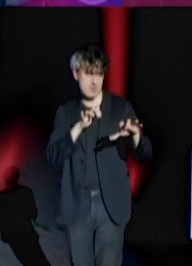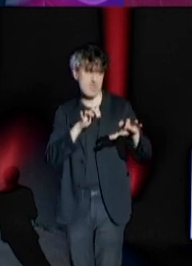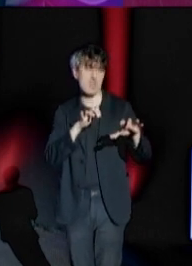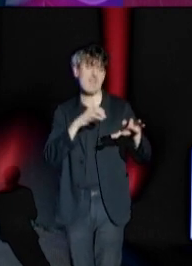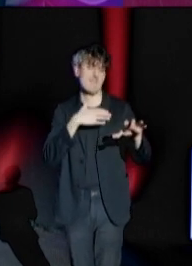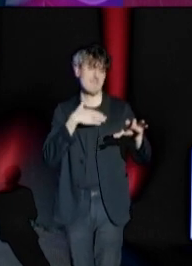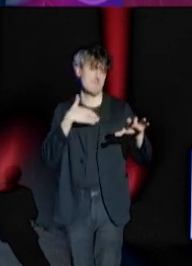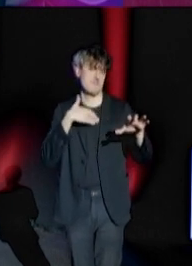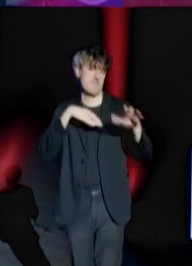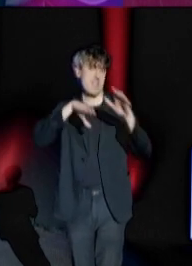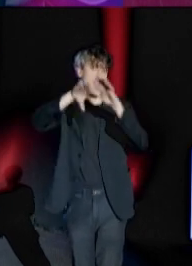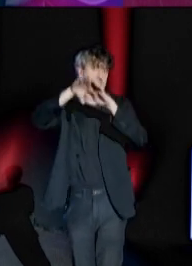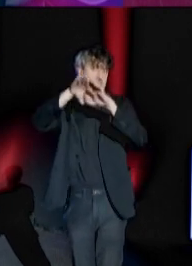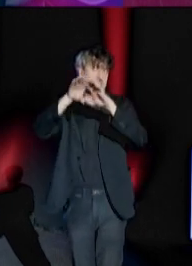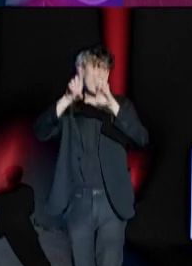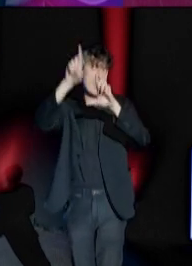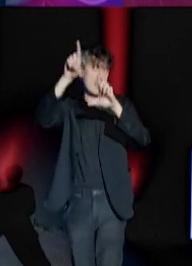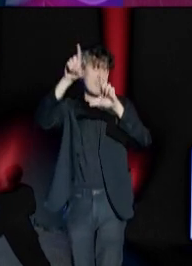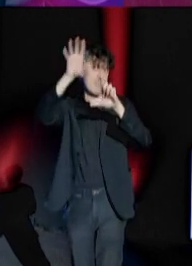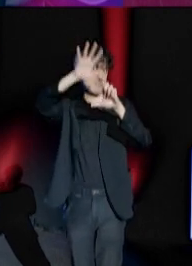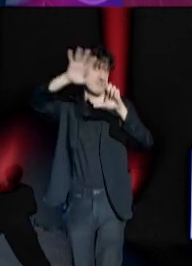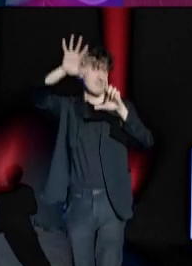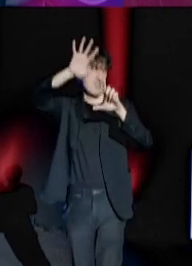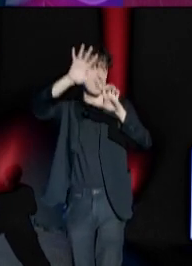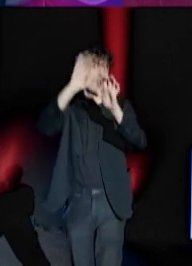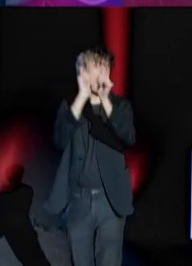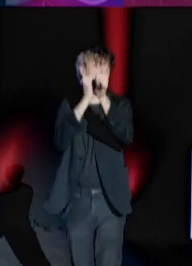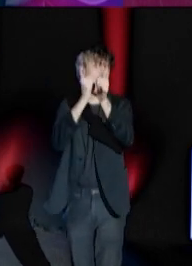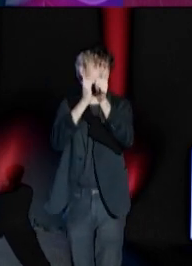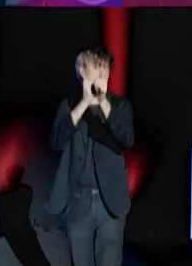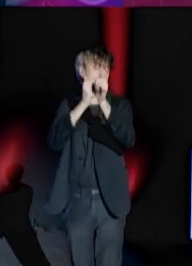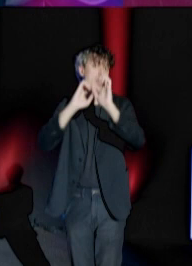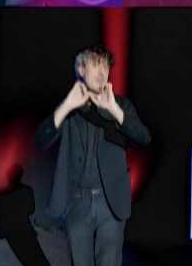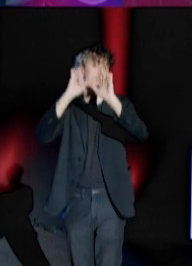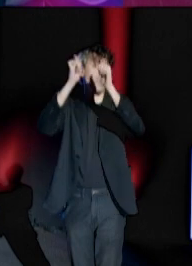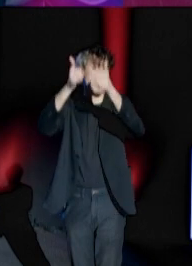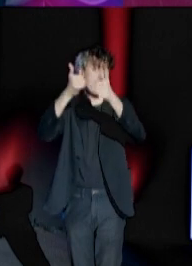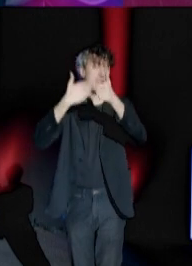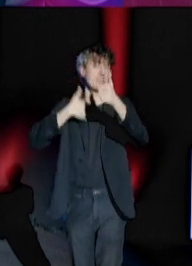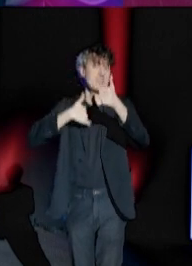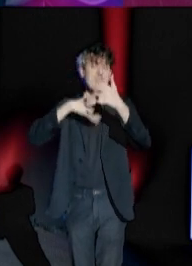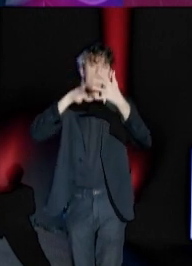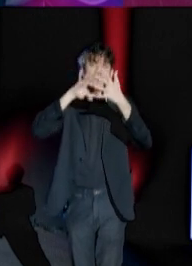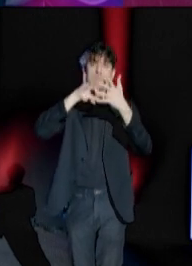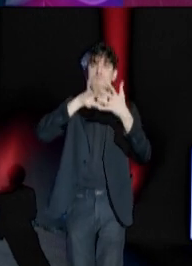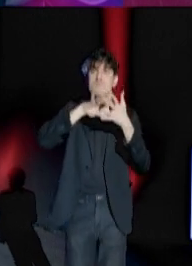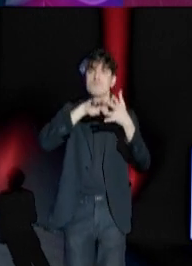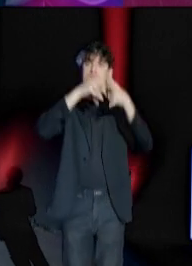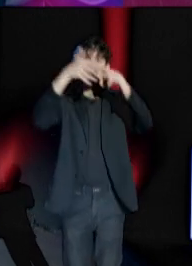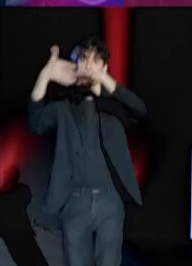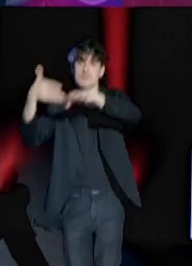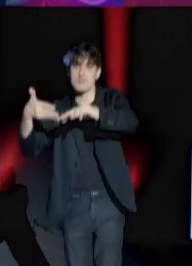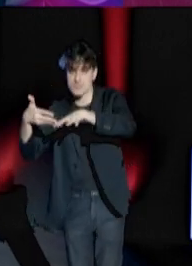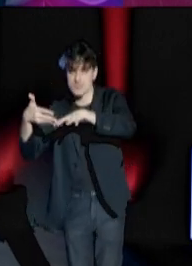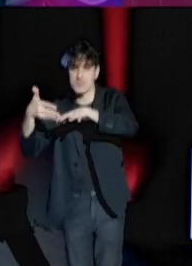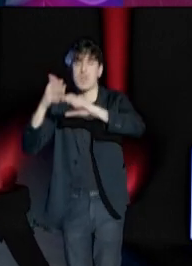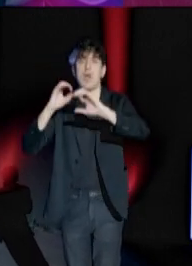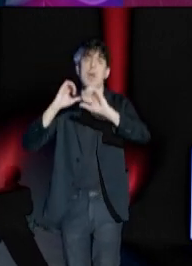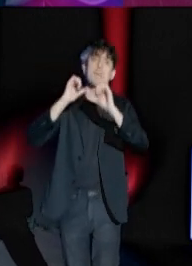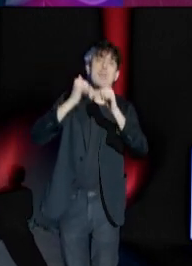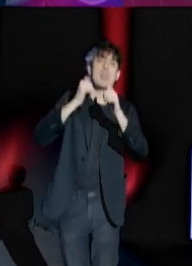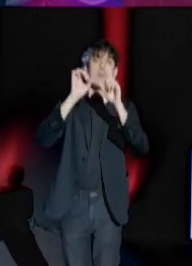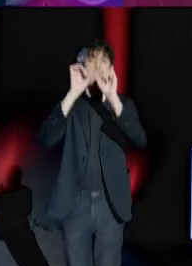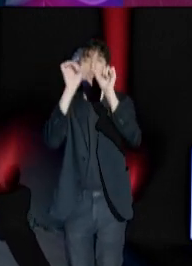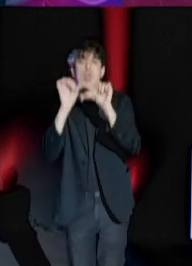derecha arriba la mayoría empiezan a desarrollar copilot empiezan a adoptarlo empiezan a crear sus eh copilot verticales empiezan a crear sus